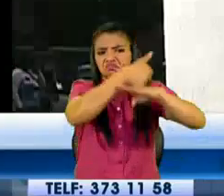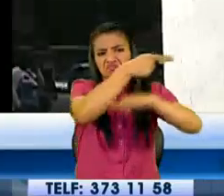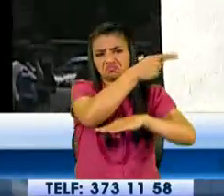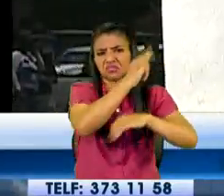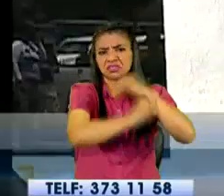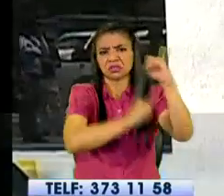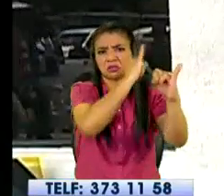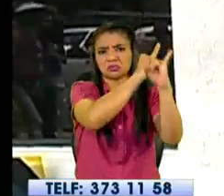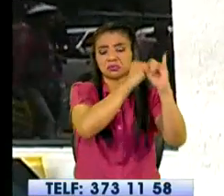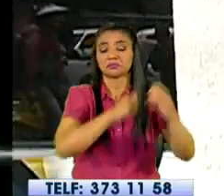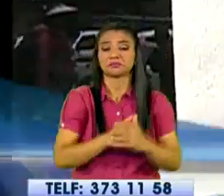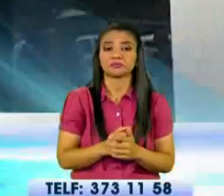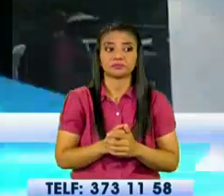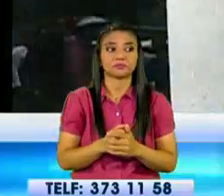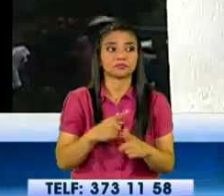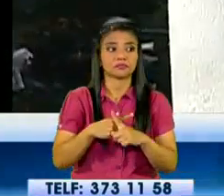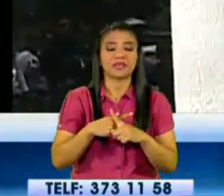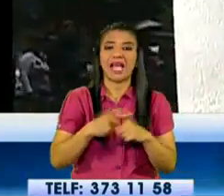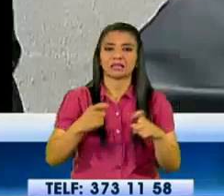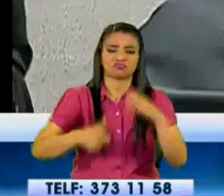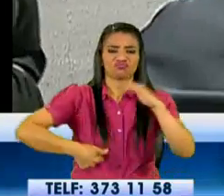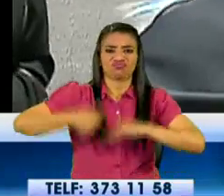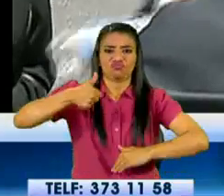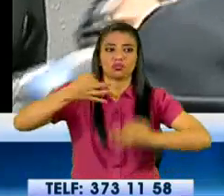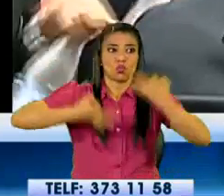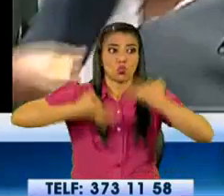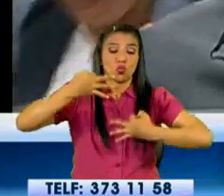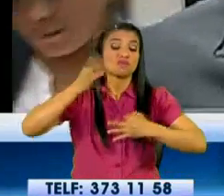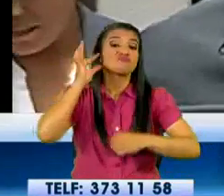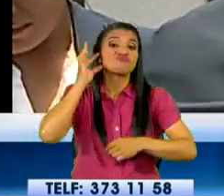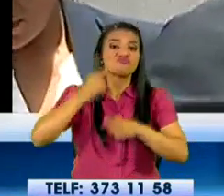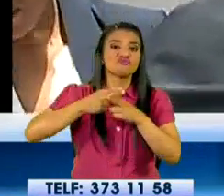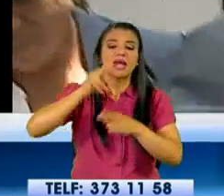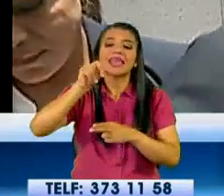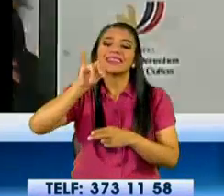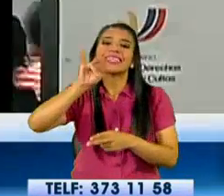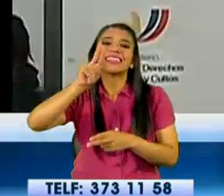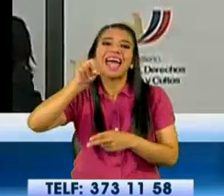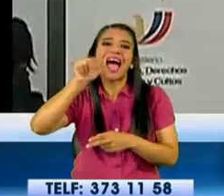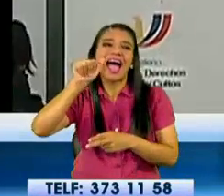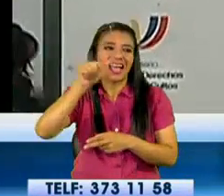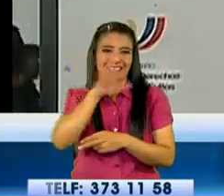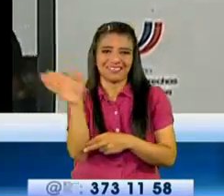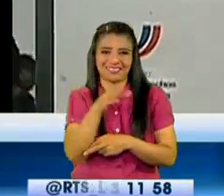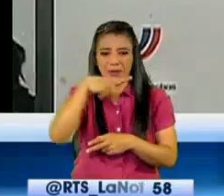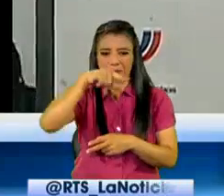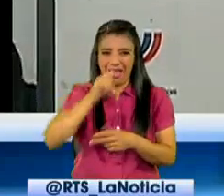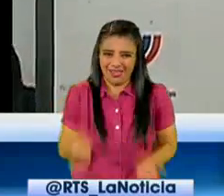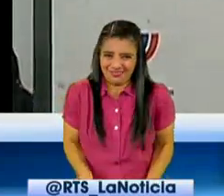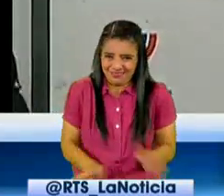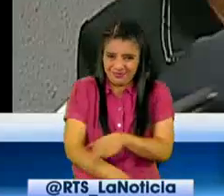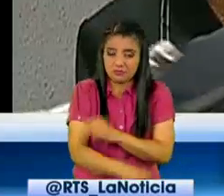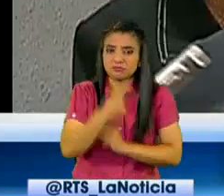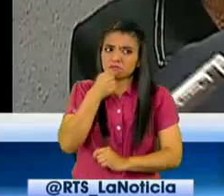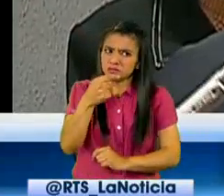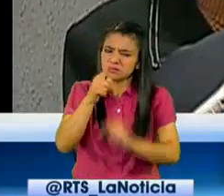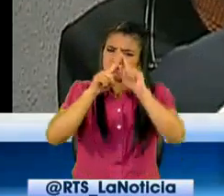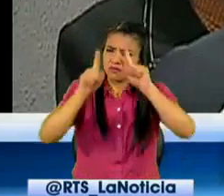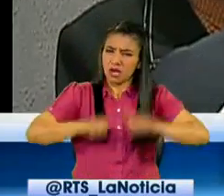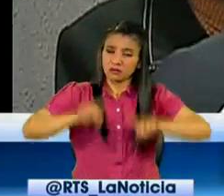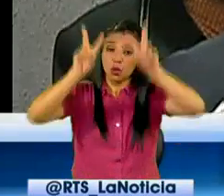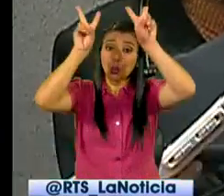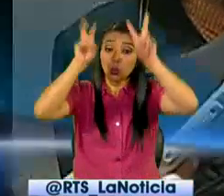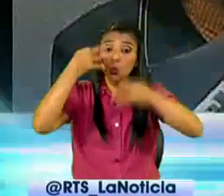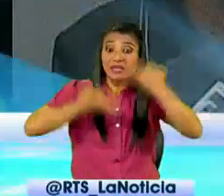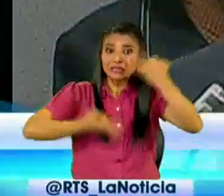internacional. La ex magistrada de la Corte Constitucional, Nina Pacari, insistió en que la resolución judicial no tomó en cuenta algunos aspectos. Ni el